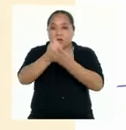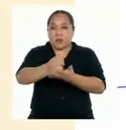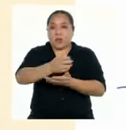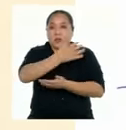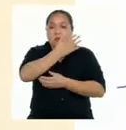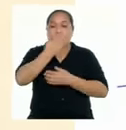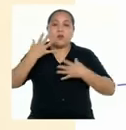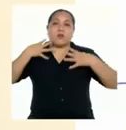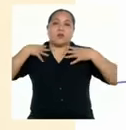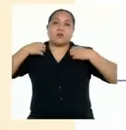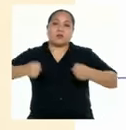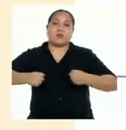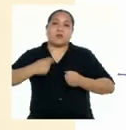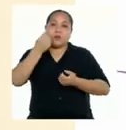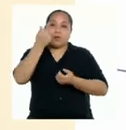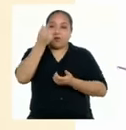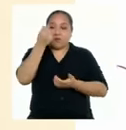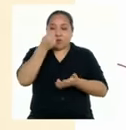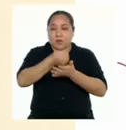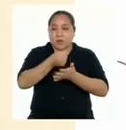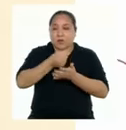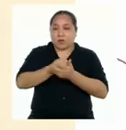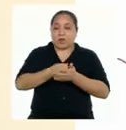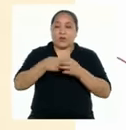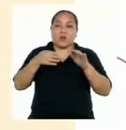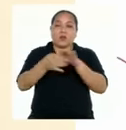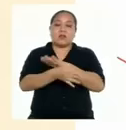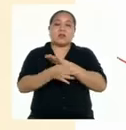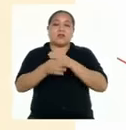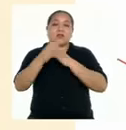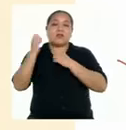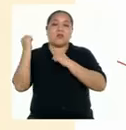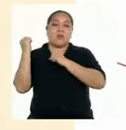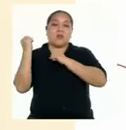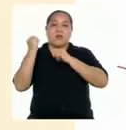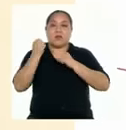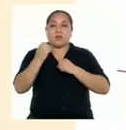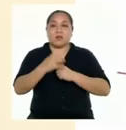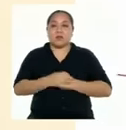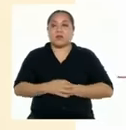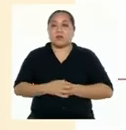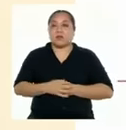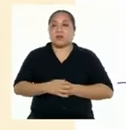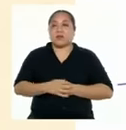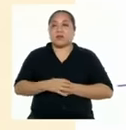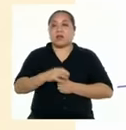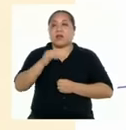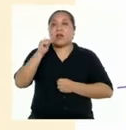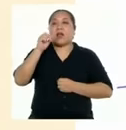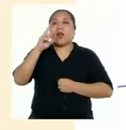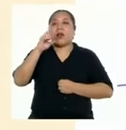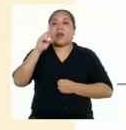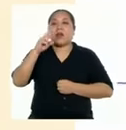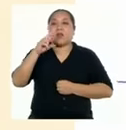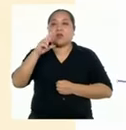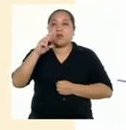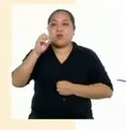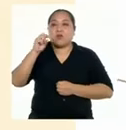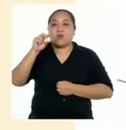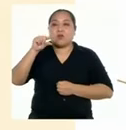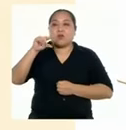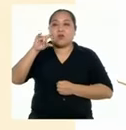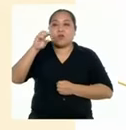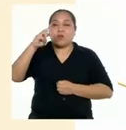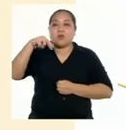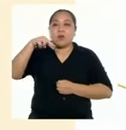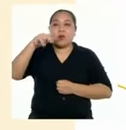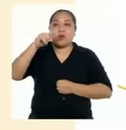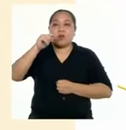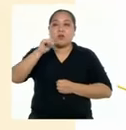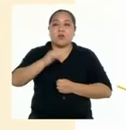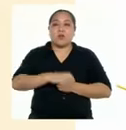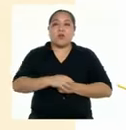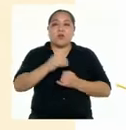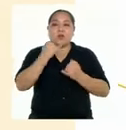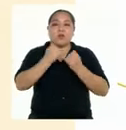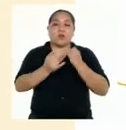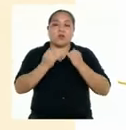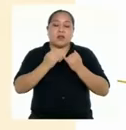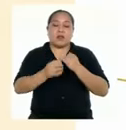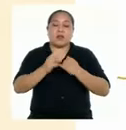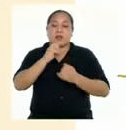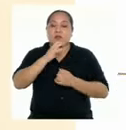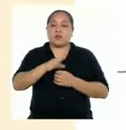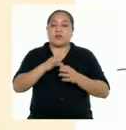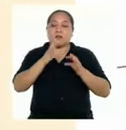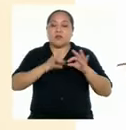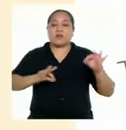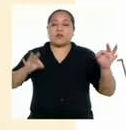de la salud, del precio y el acceso a la energía. El argumento final sustenta la importancia desde la ciudadanía y dice que al